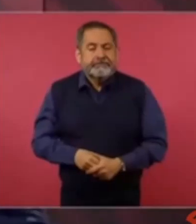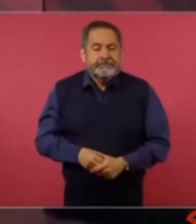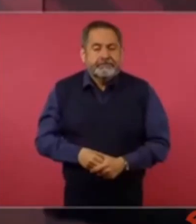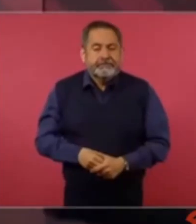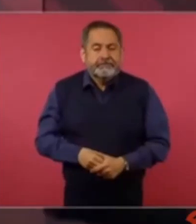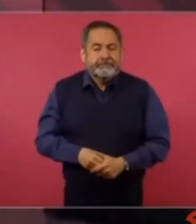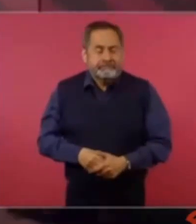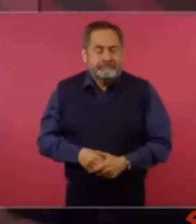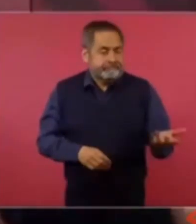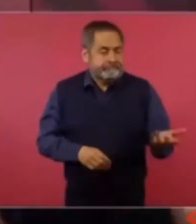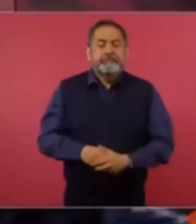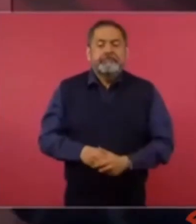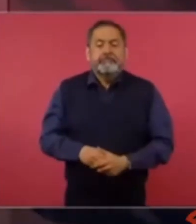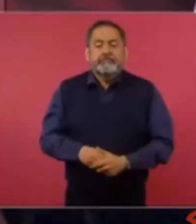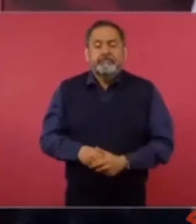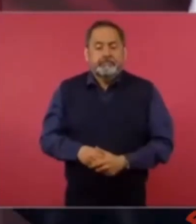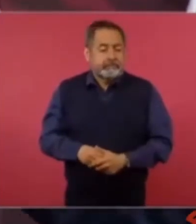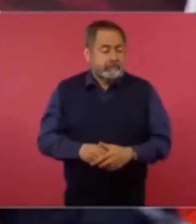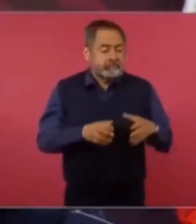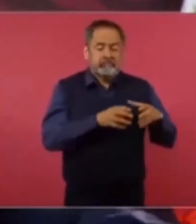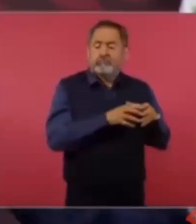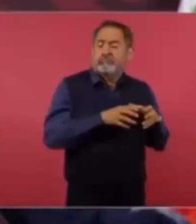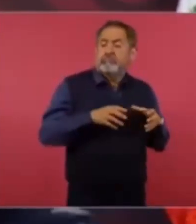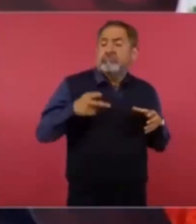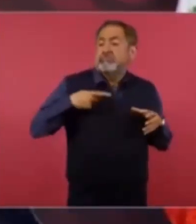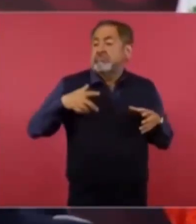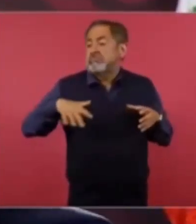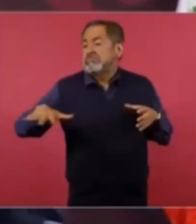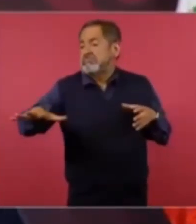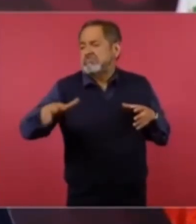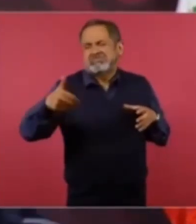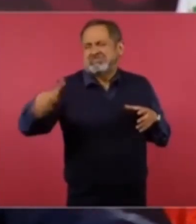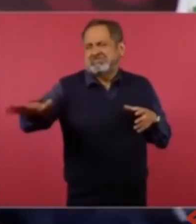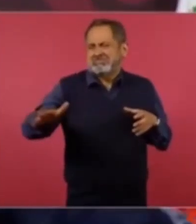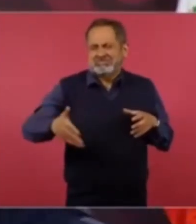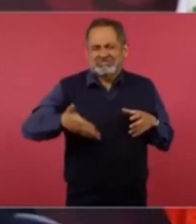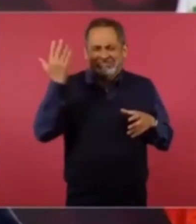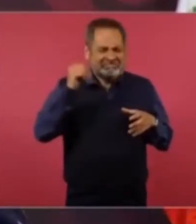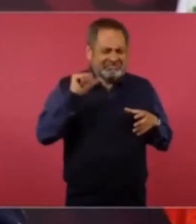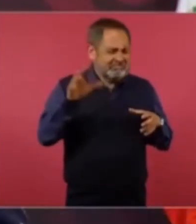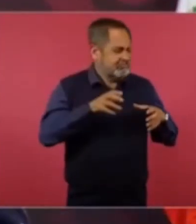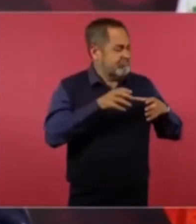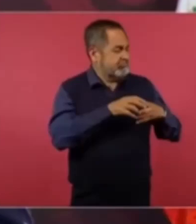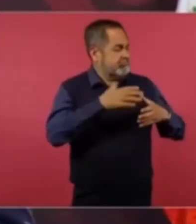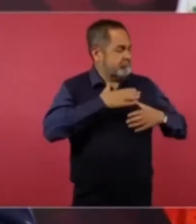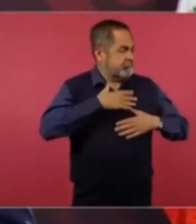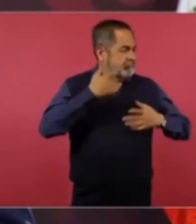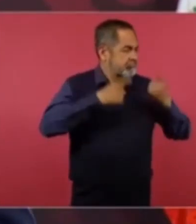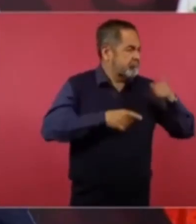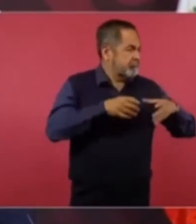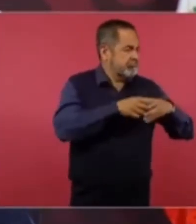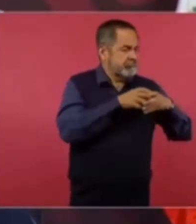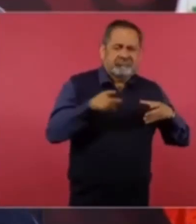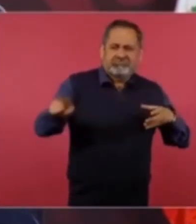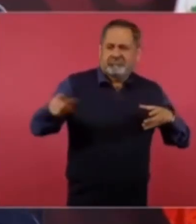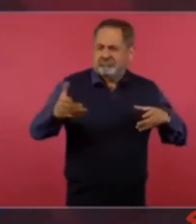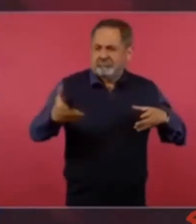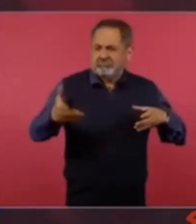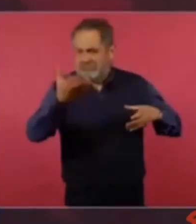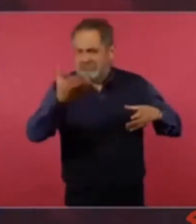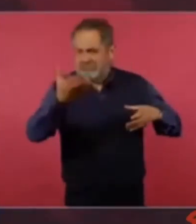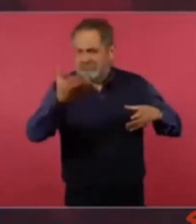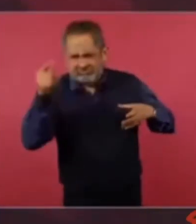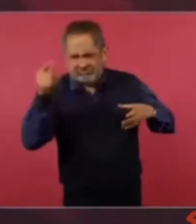El pueblo no existe y no sabe. Es como